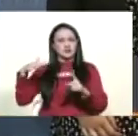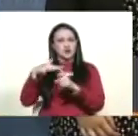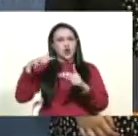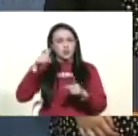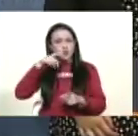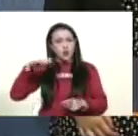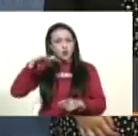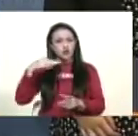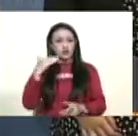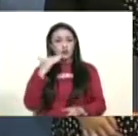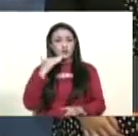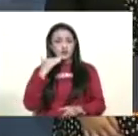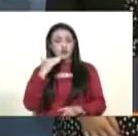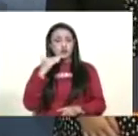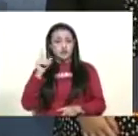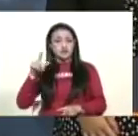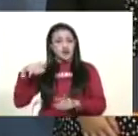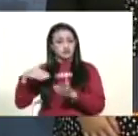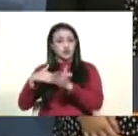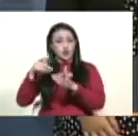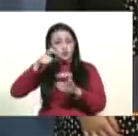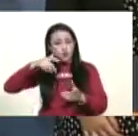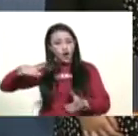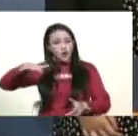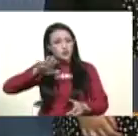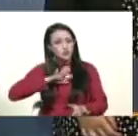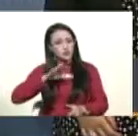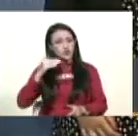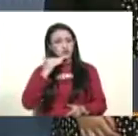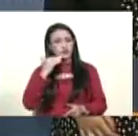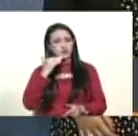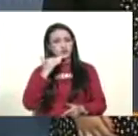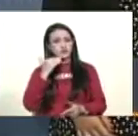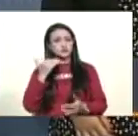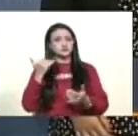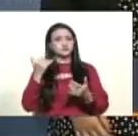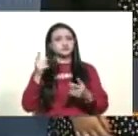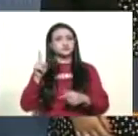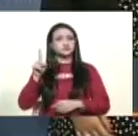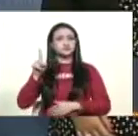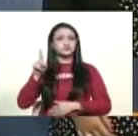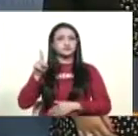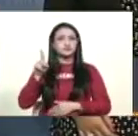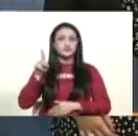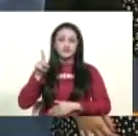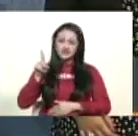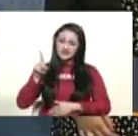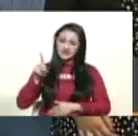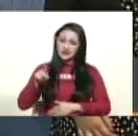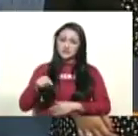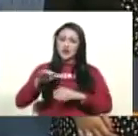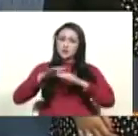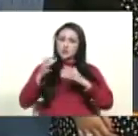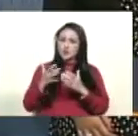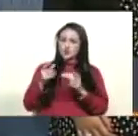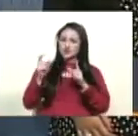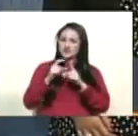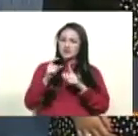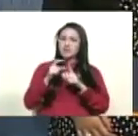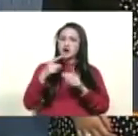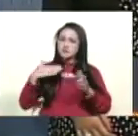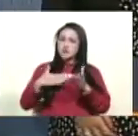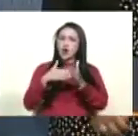Unidos, pero además como efecto colateral, así que es un término que le gusta mucho a los guerreristas en el mundo, afectan a pueblos